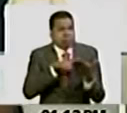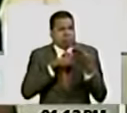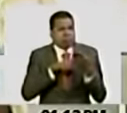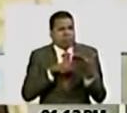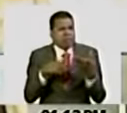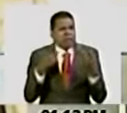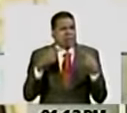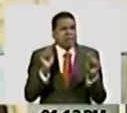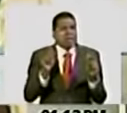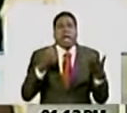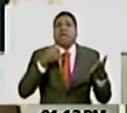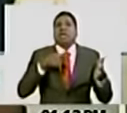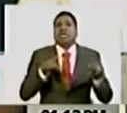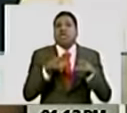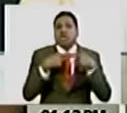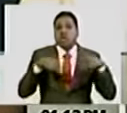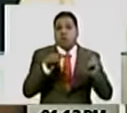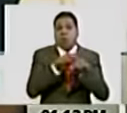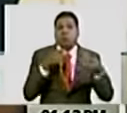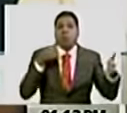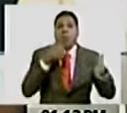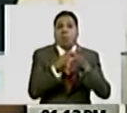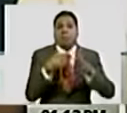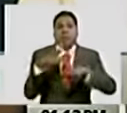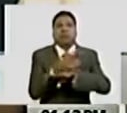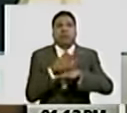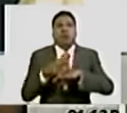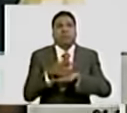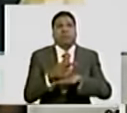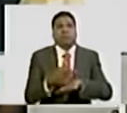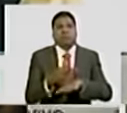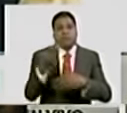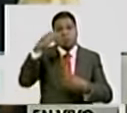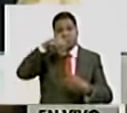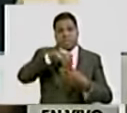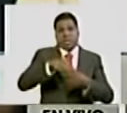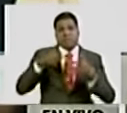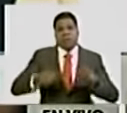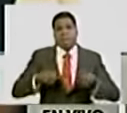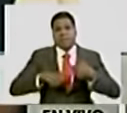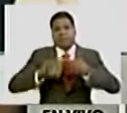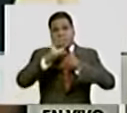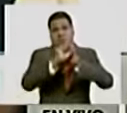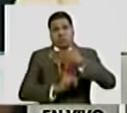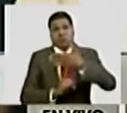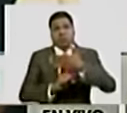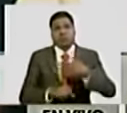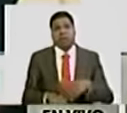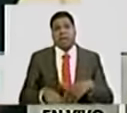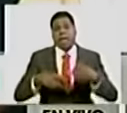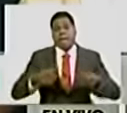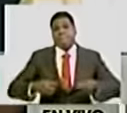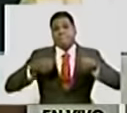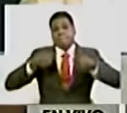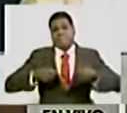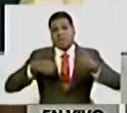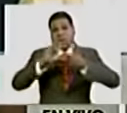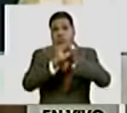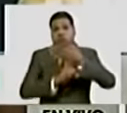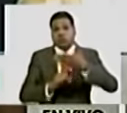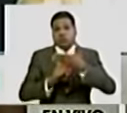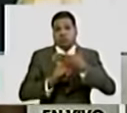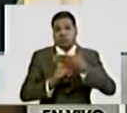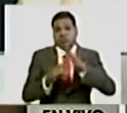más que un golpe de Estado en el seno del Mercosur. Estarían haciendo el Mercosur ilegal y nosotros nos